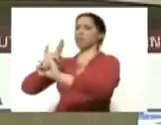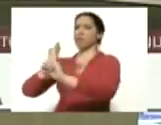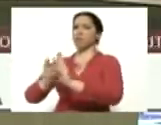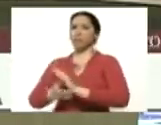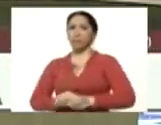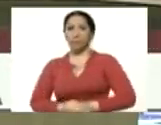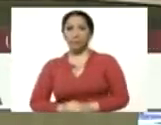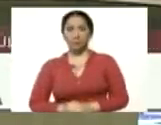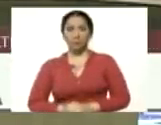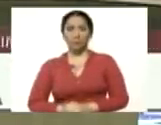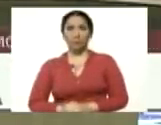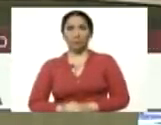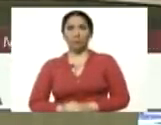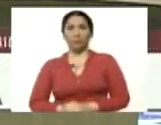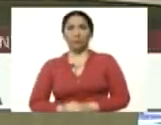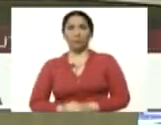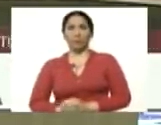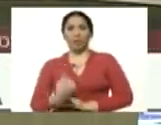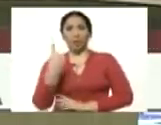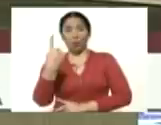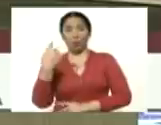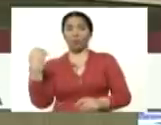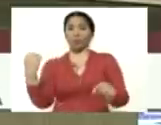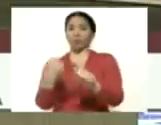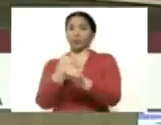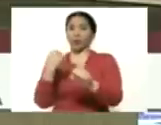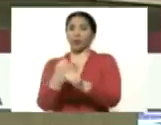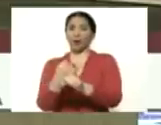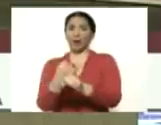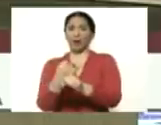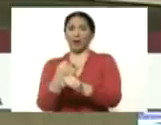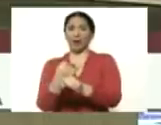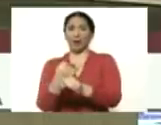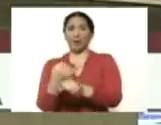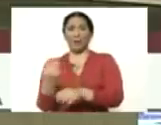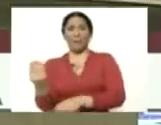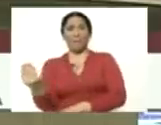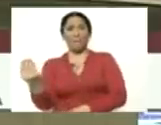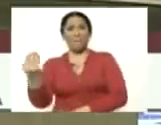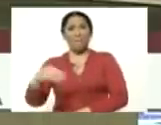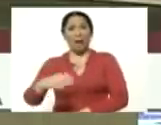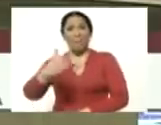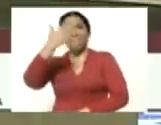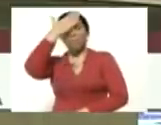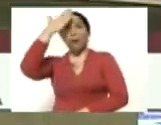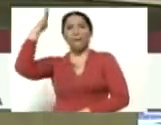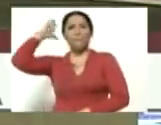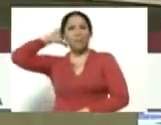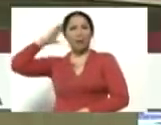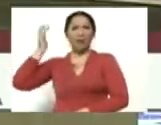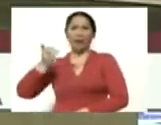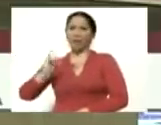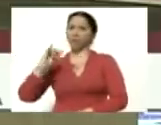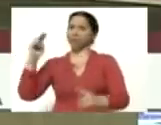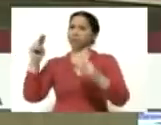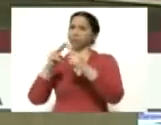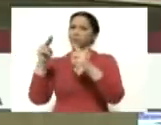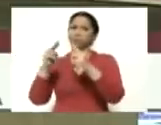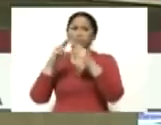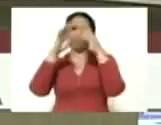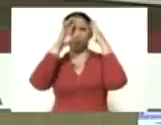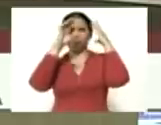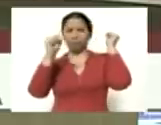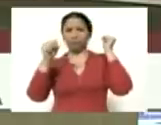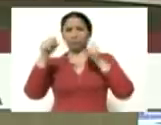a una de las gestiones más hipócritas que haya conocido la diplomacia